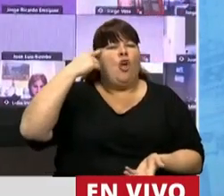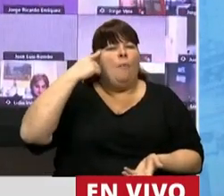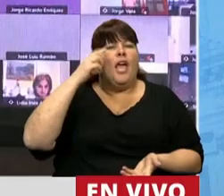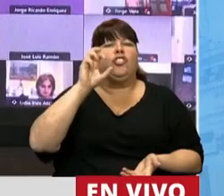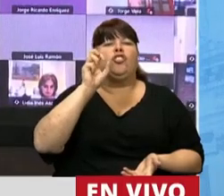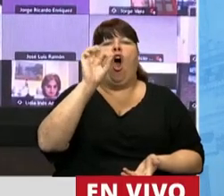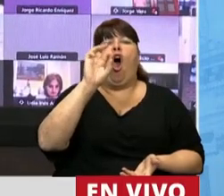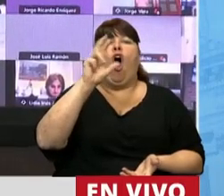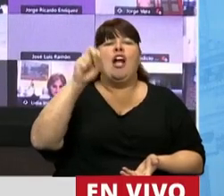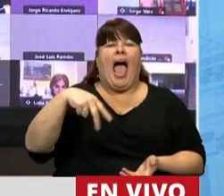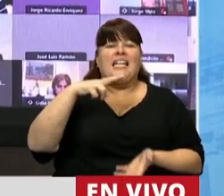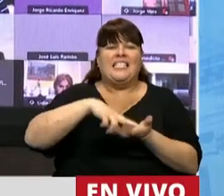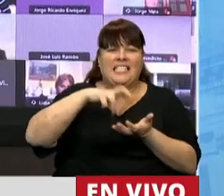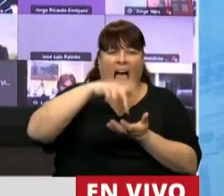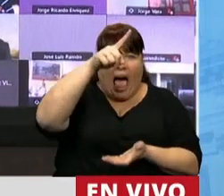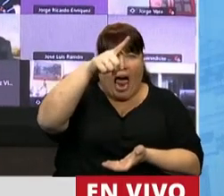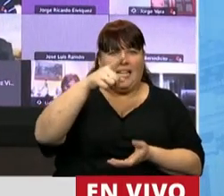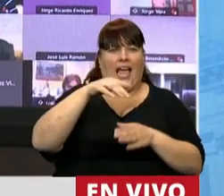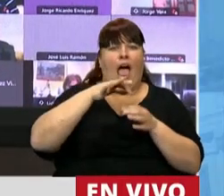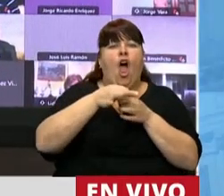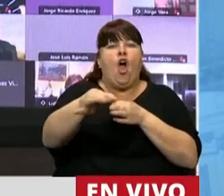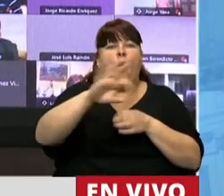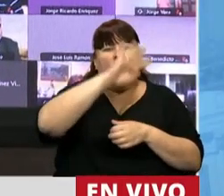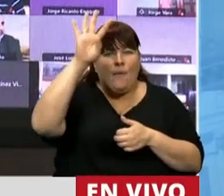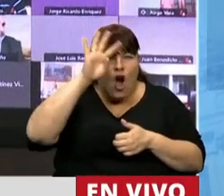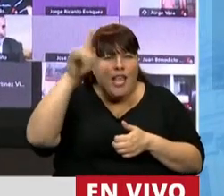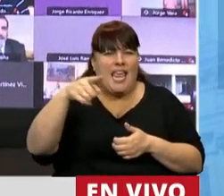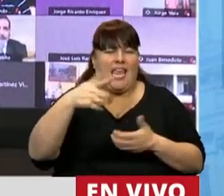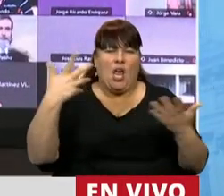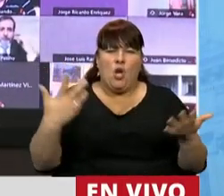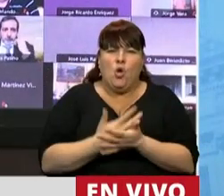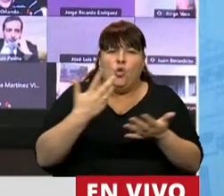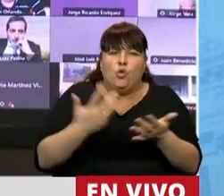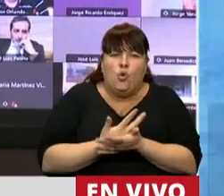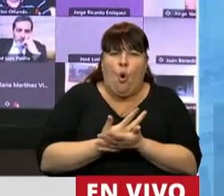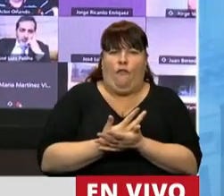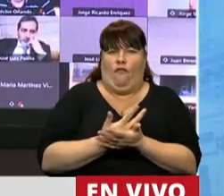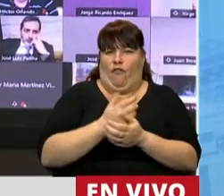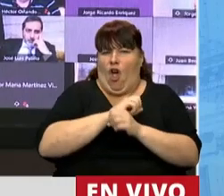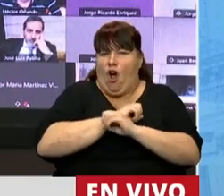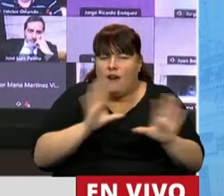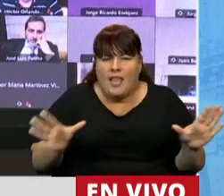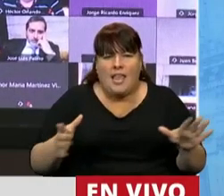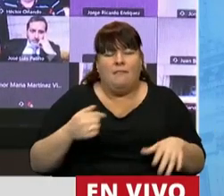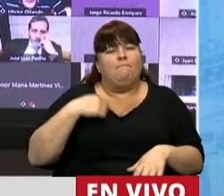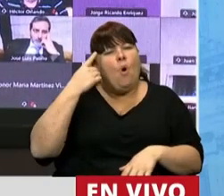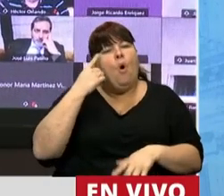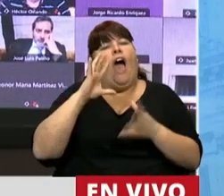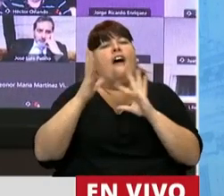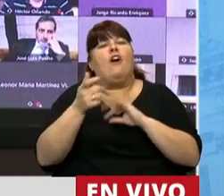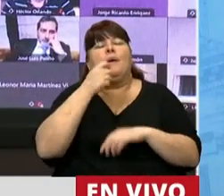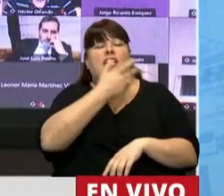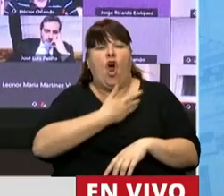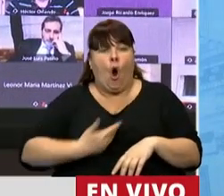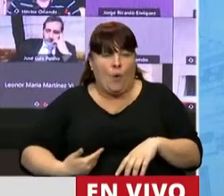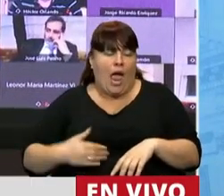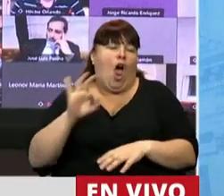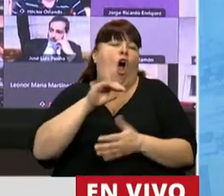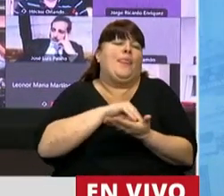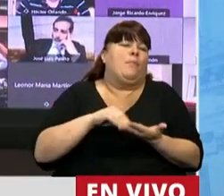Orán, Salta, donde tenemos las comunidades aborígenes con un sufrimiento enorme, creo que una cosa es cuando el funcionario o